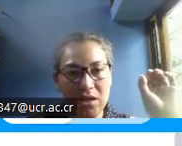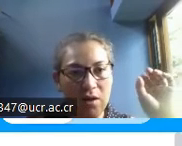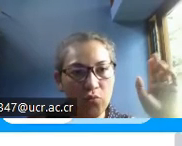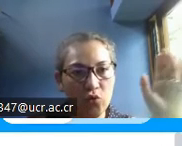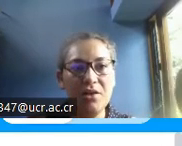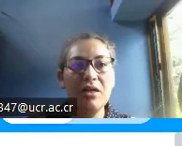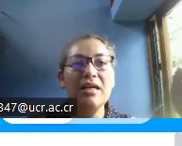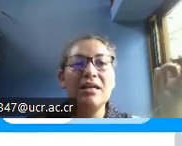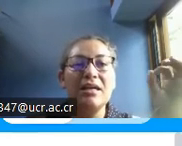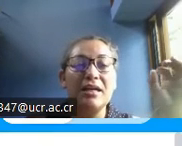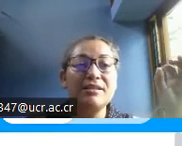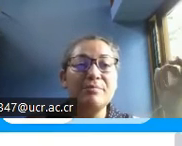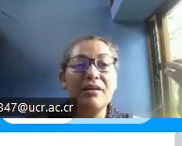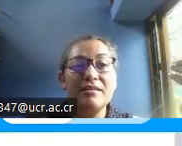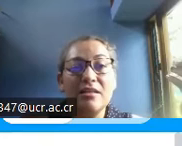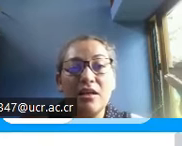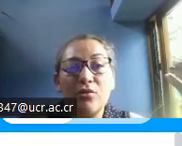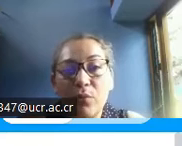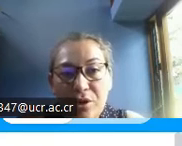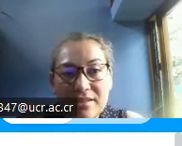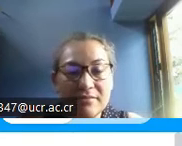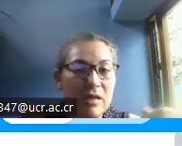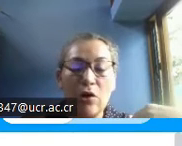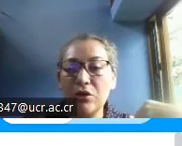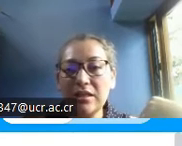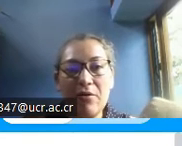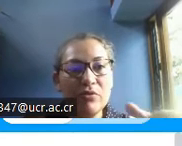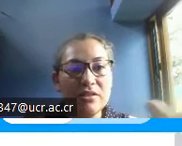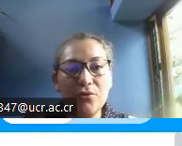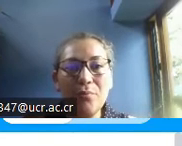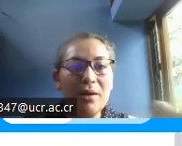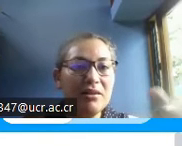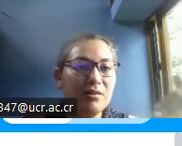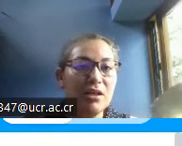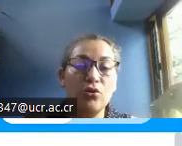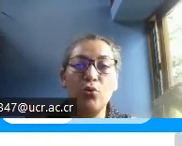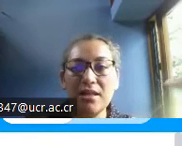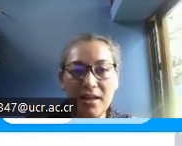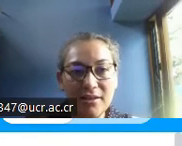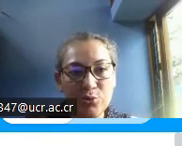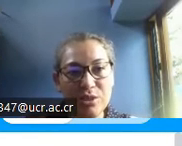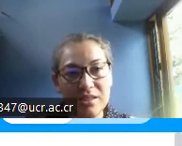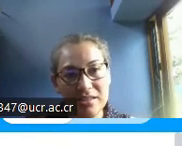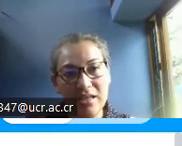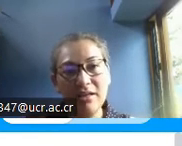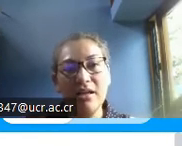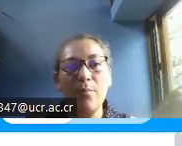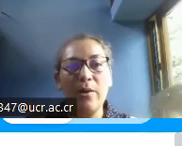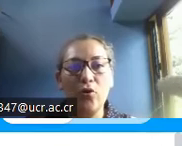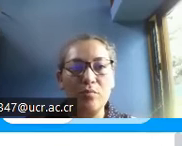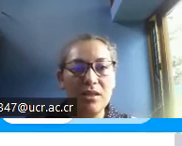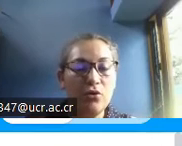una dinámica muy breve, que es para diseñar una propuesta. Ahorita vamos a hacer un planteamiento de una idea que ustedes